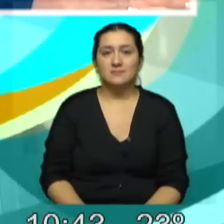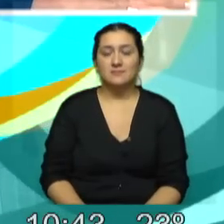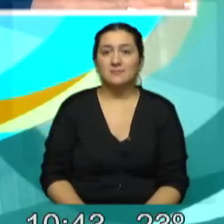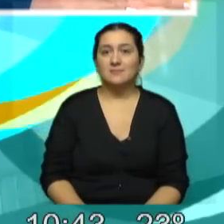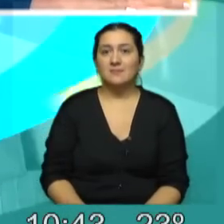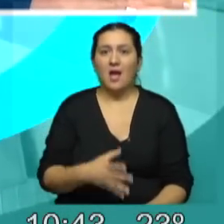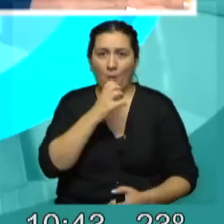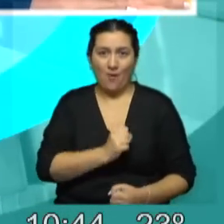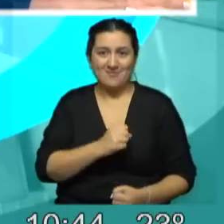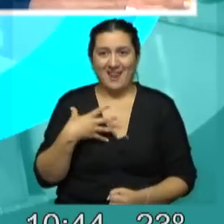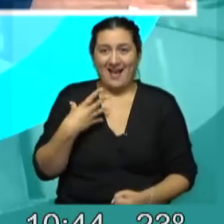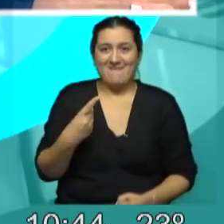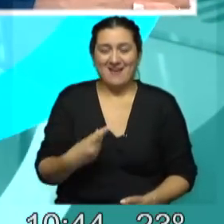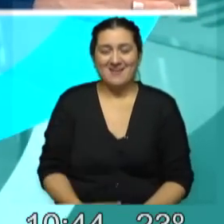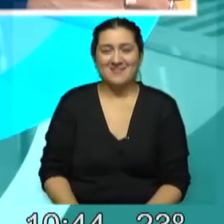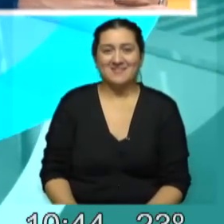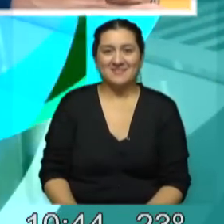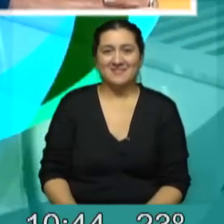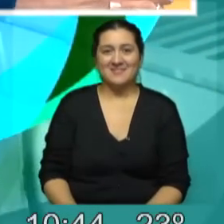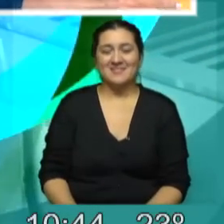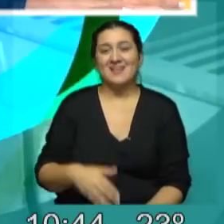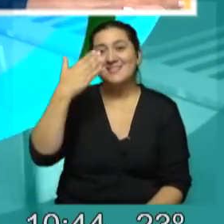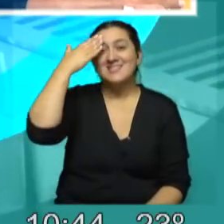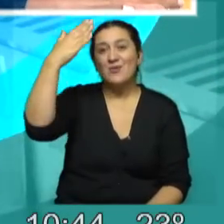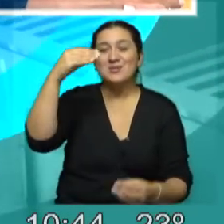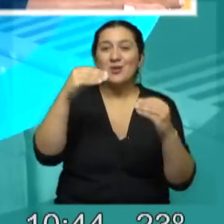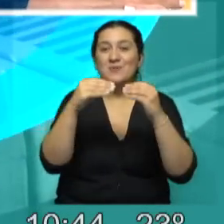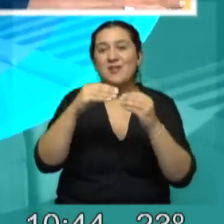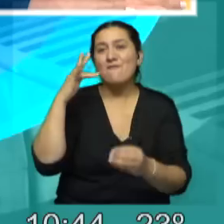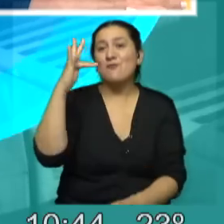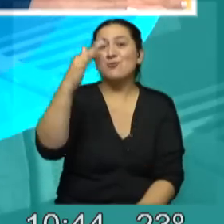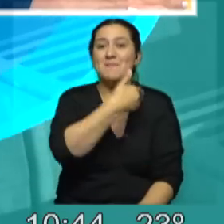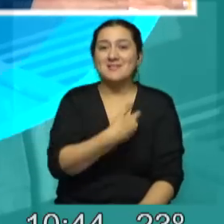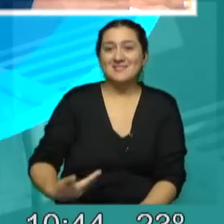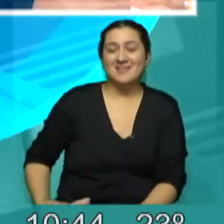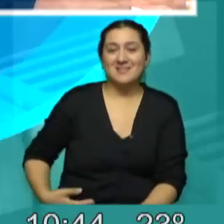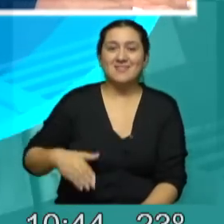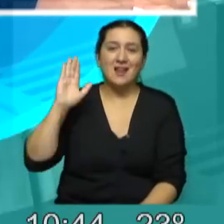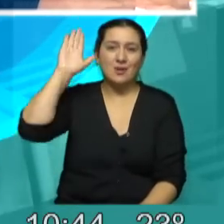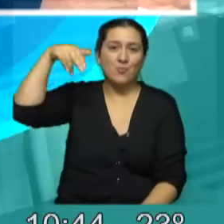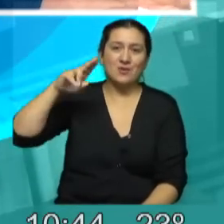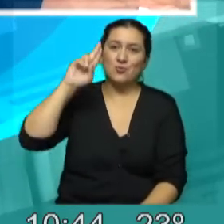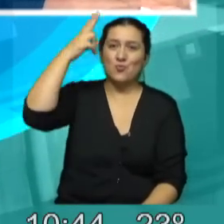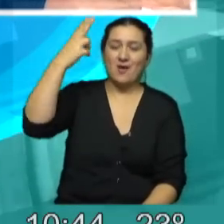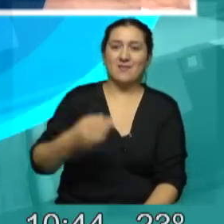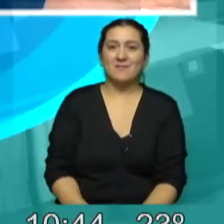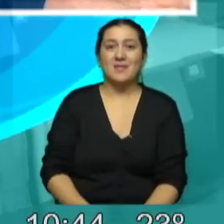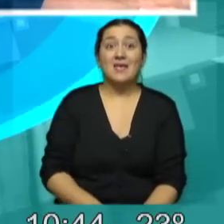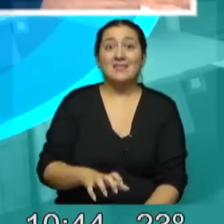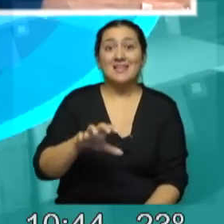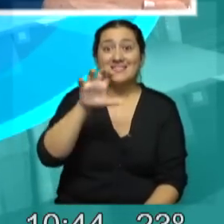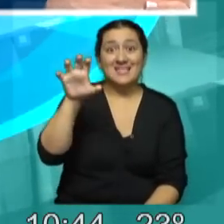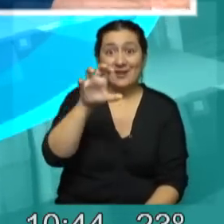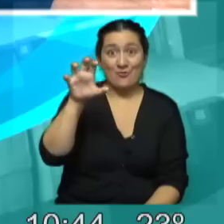aguante la jefa Saludos a la compañera y futura presidenta de la gloriosa República separantista del Cerro